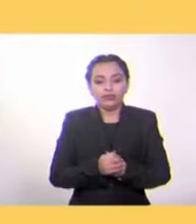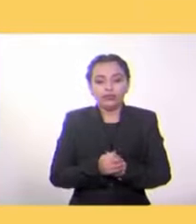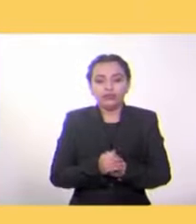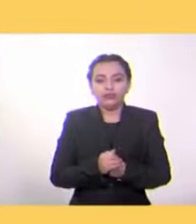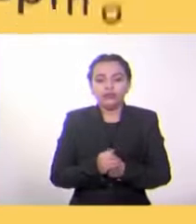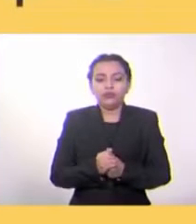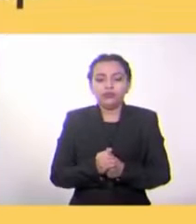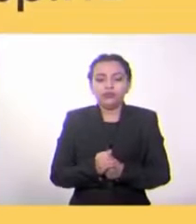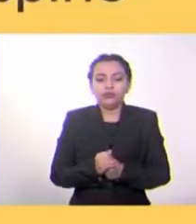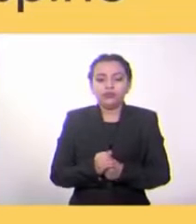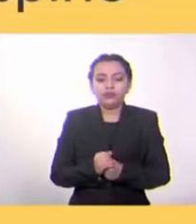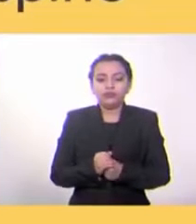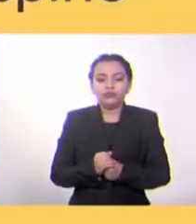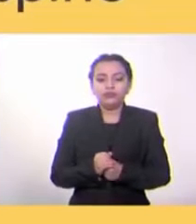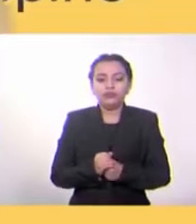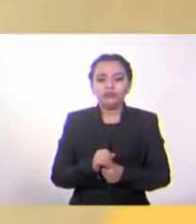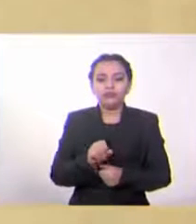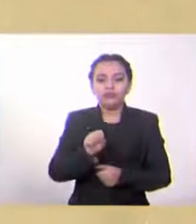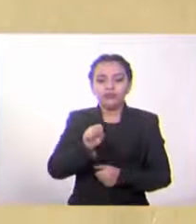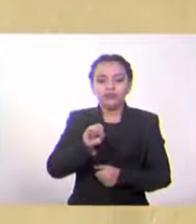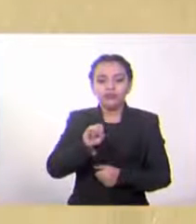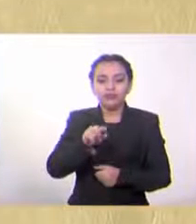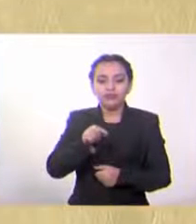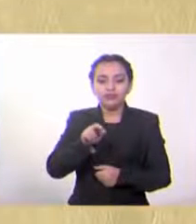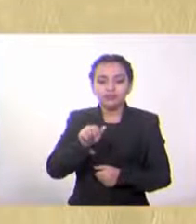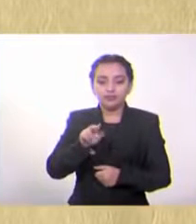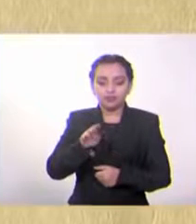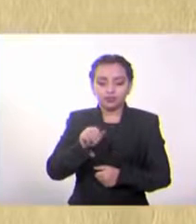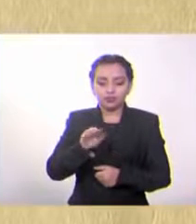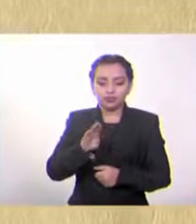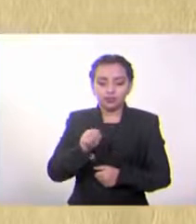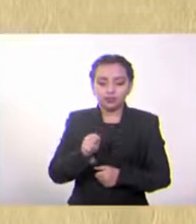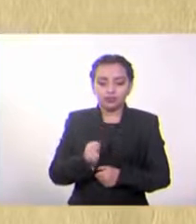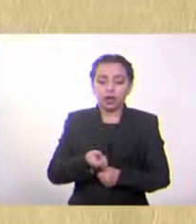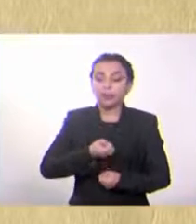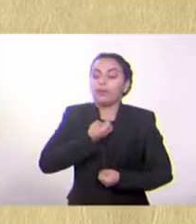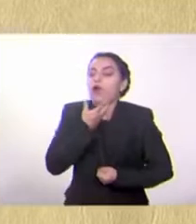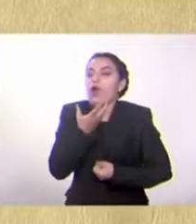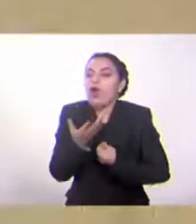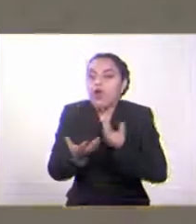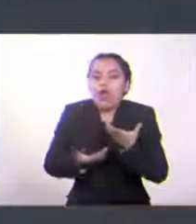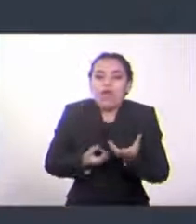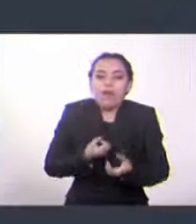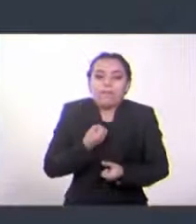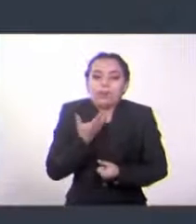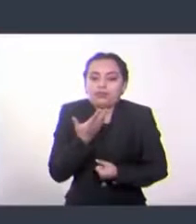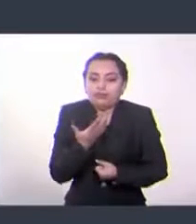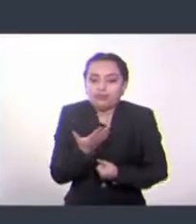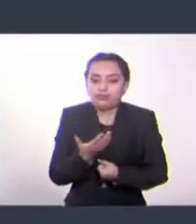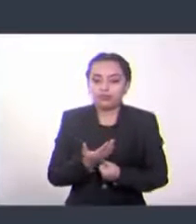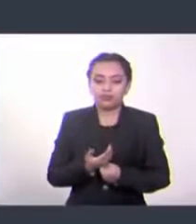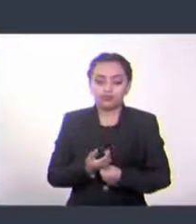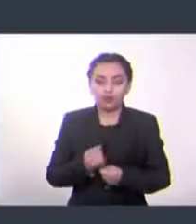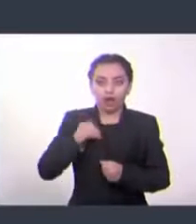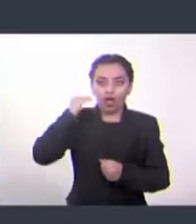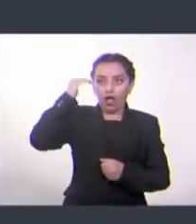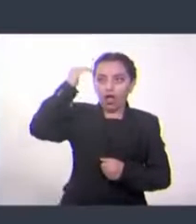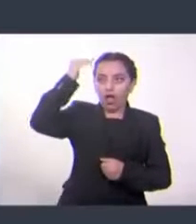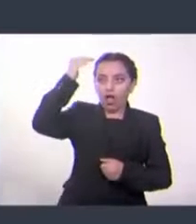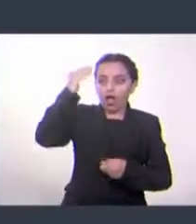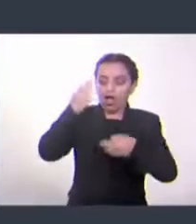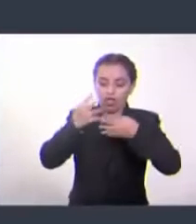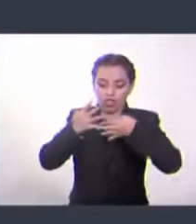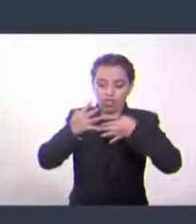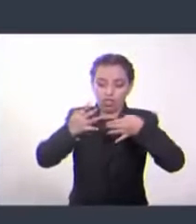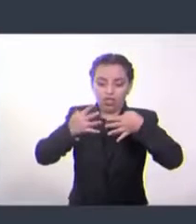La ciguanaba, Miguel Ángel Espino. Alta, seca, sus uñas largas y sus